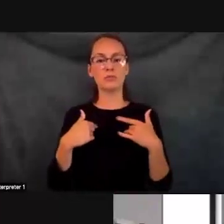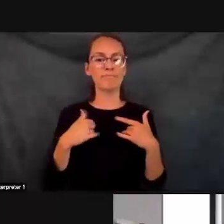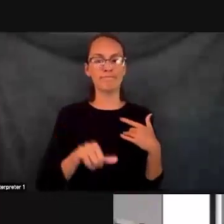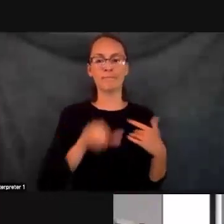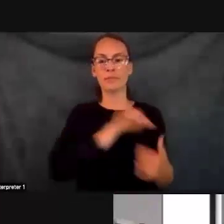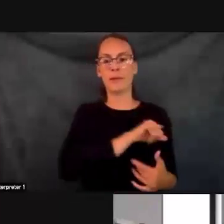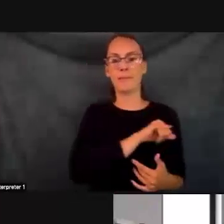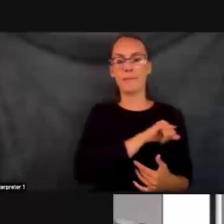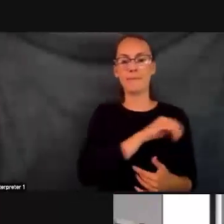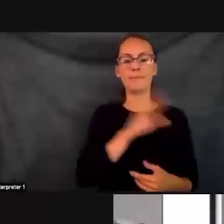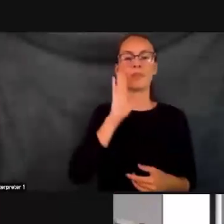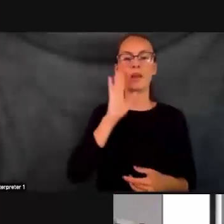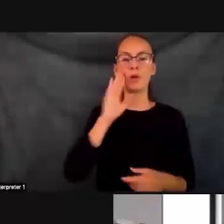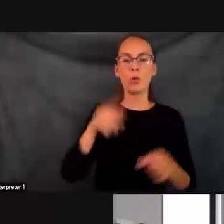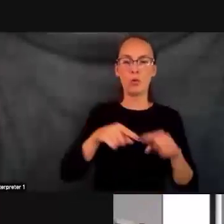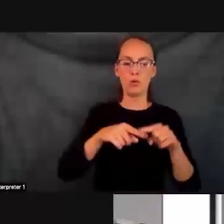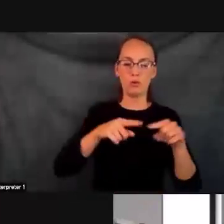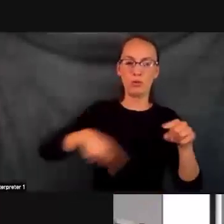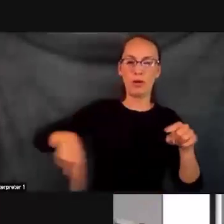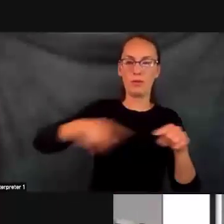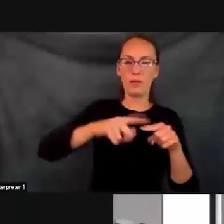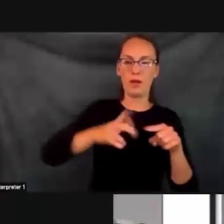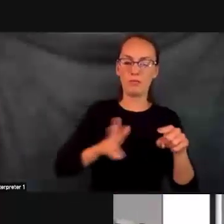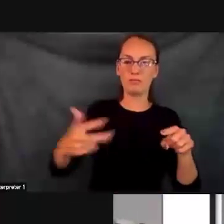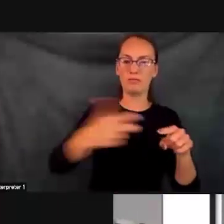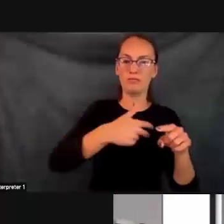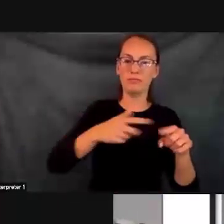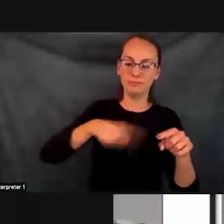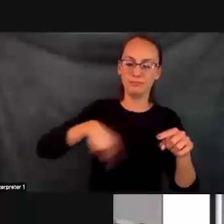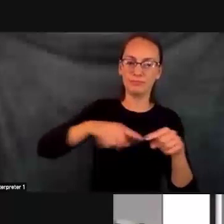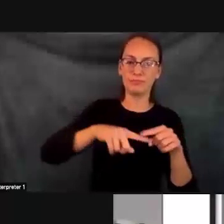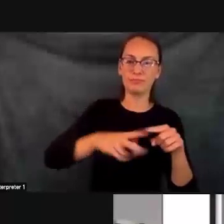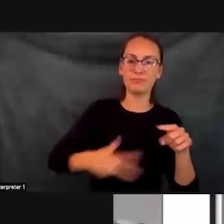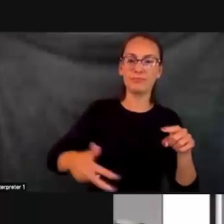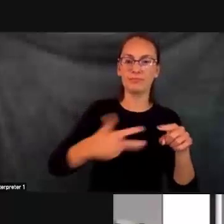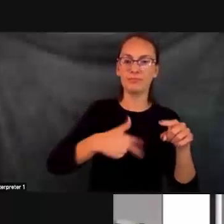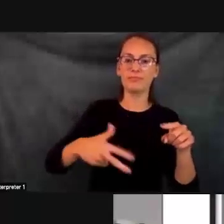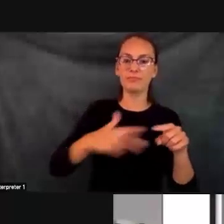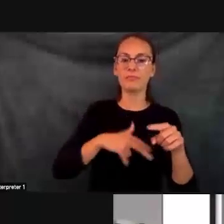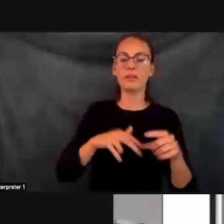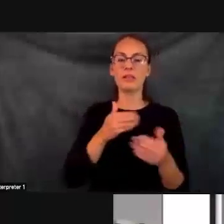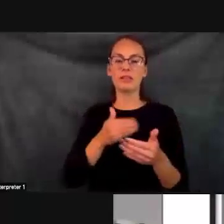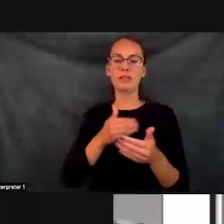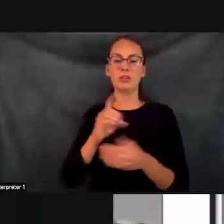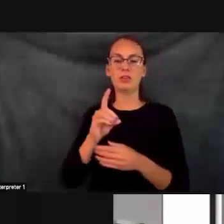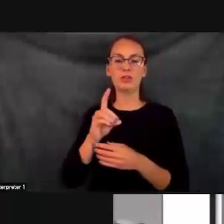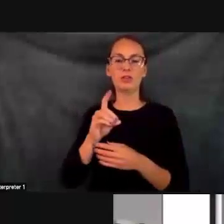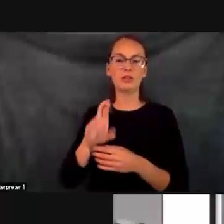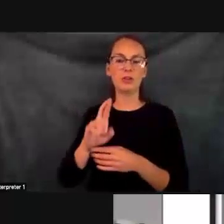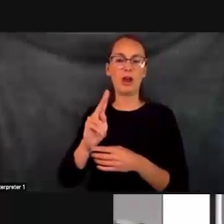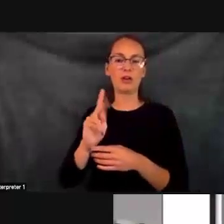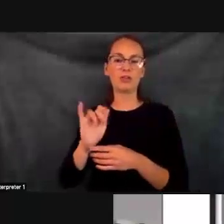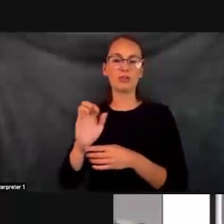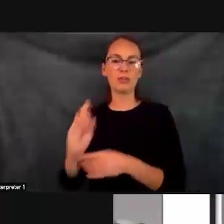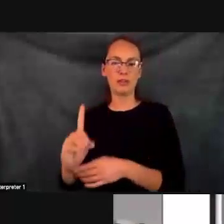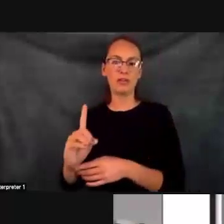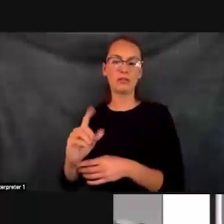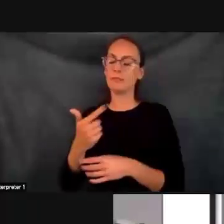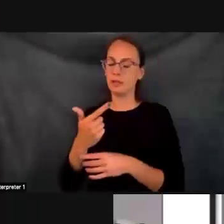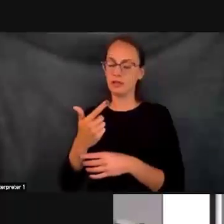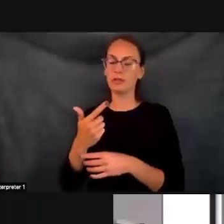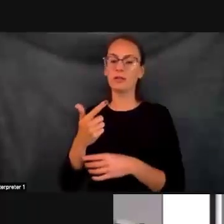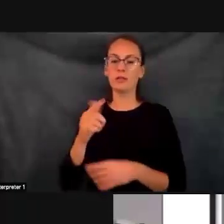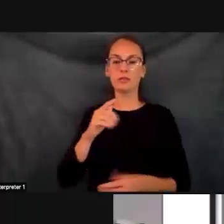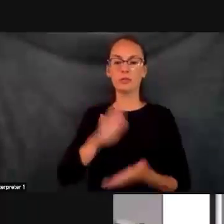vecindario. Tengo preocupaciones con respecto al diseño de la rotonda. No podemos poner a riesgo